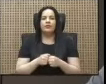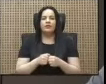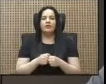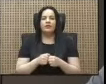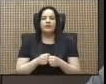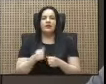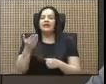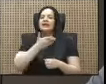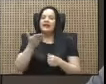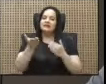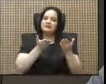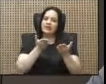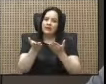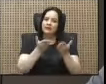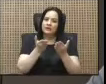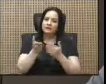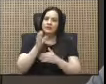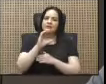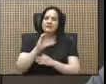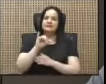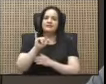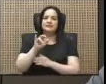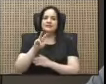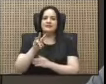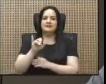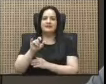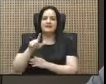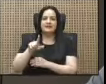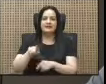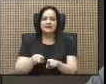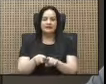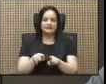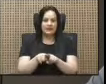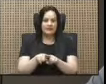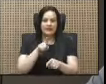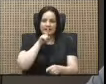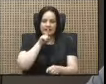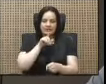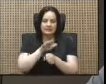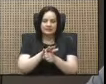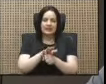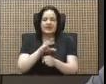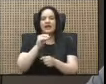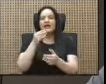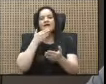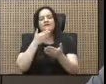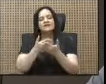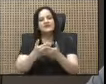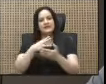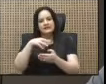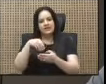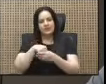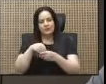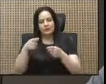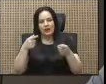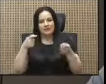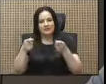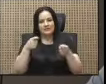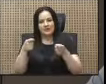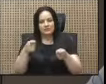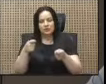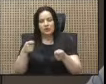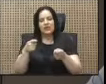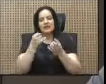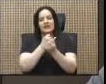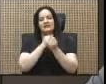que el servicio civil también garantizara la eficiencia en la administración de las